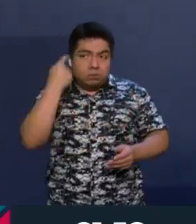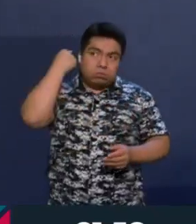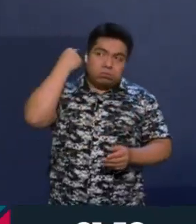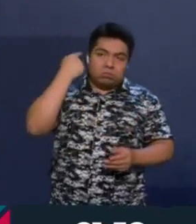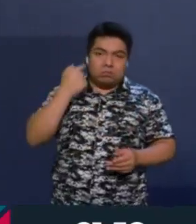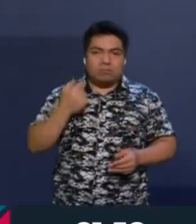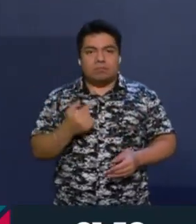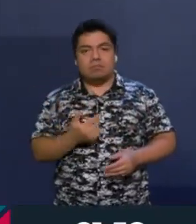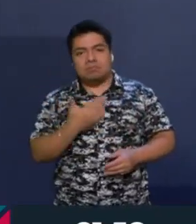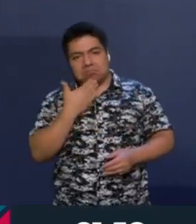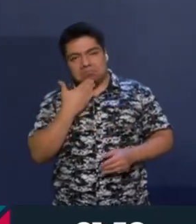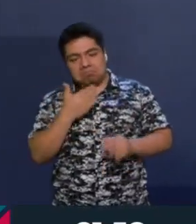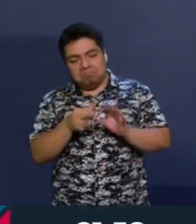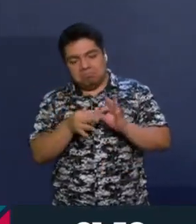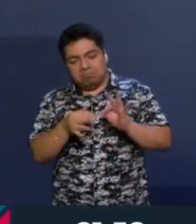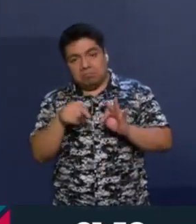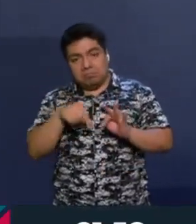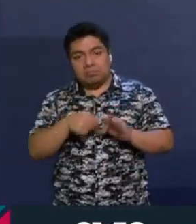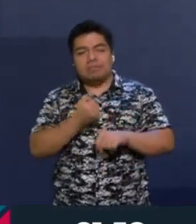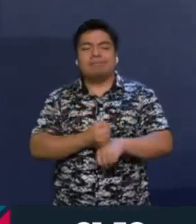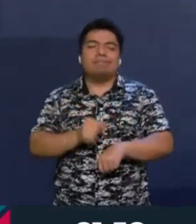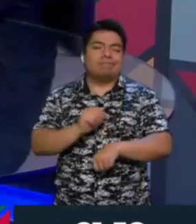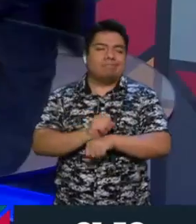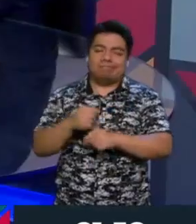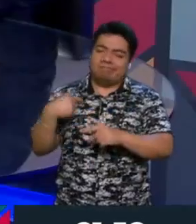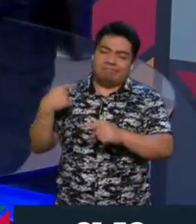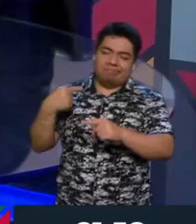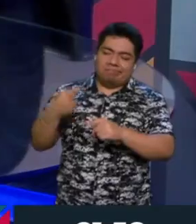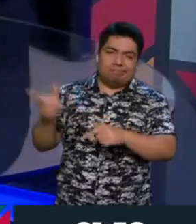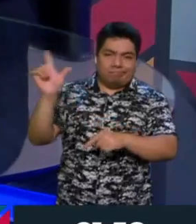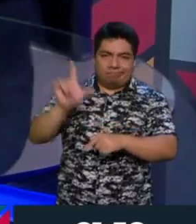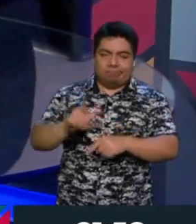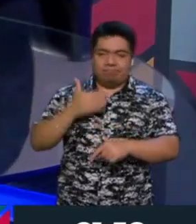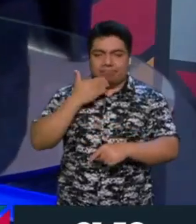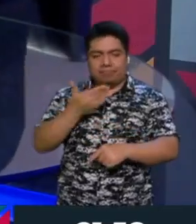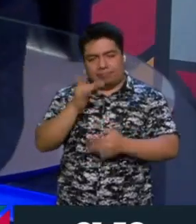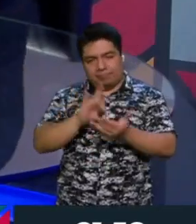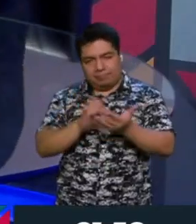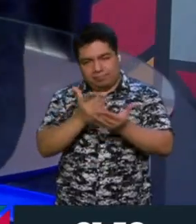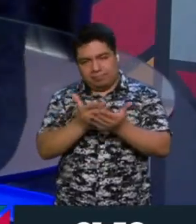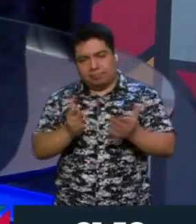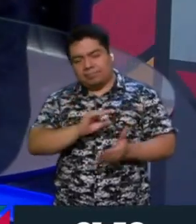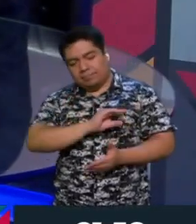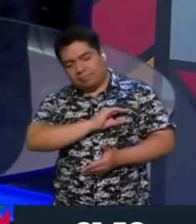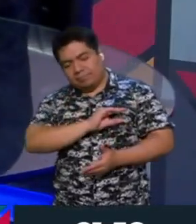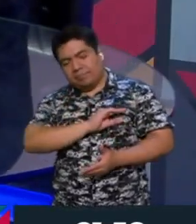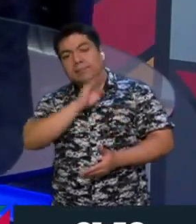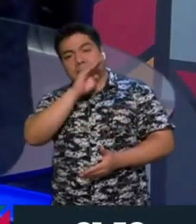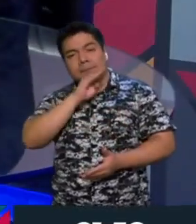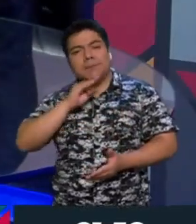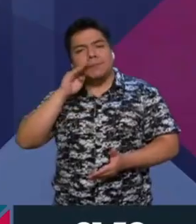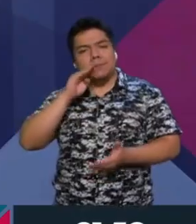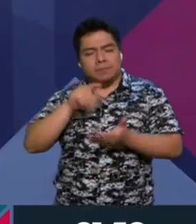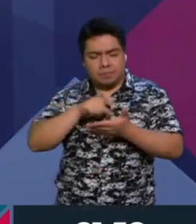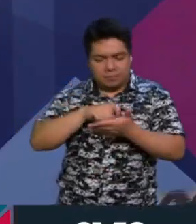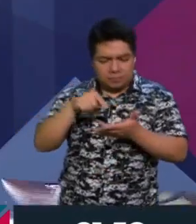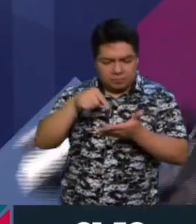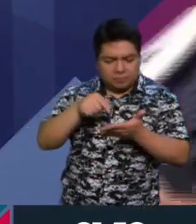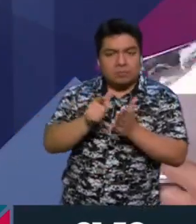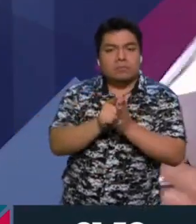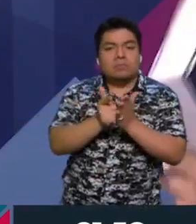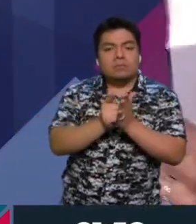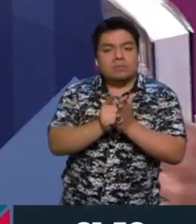traes esta semana, como todas las semanas, mi querido Vic. Muchas gracias, mi querido Braulio. Nuevamente, el libro se puede encontrar vía